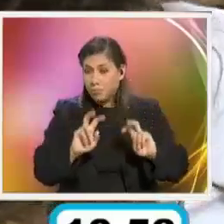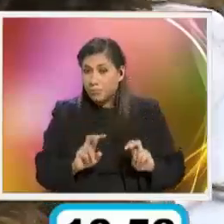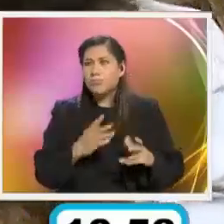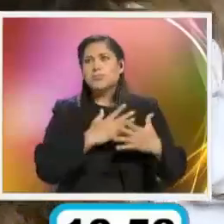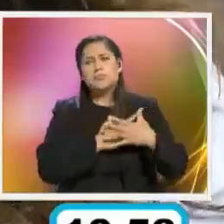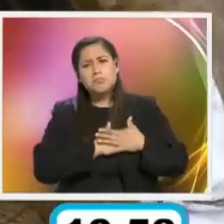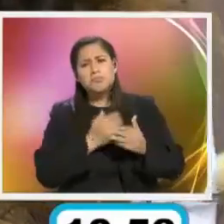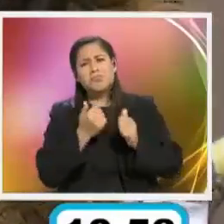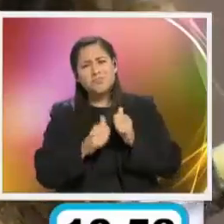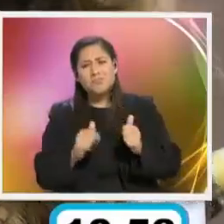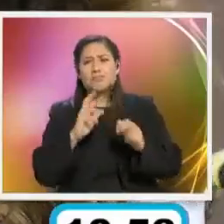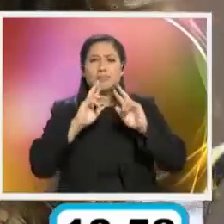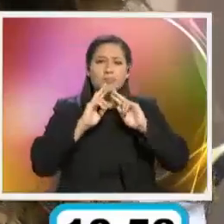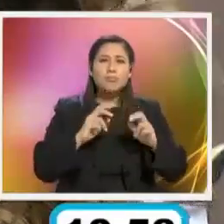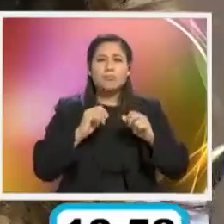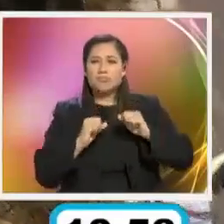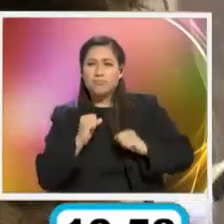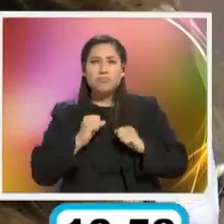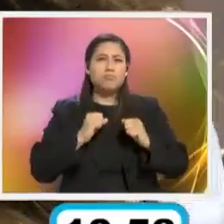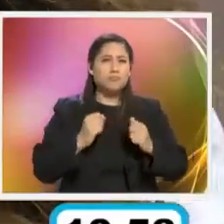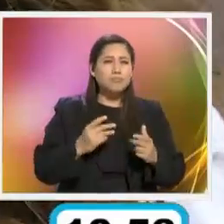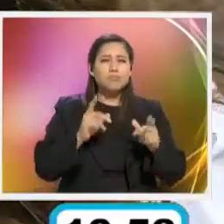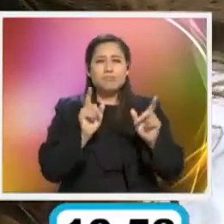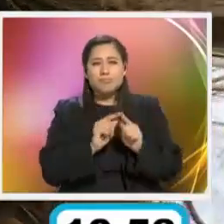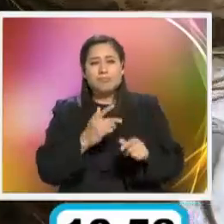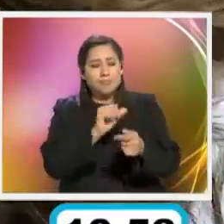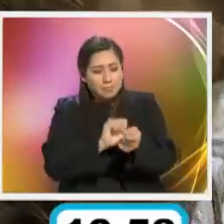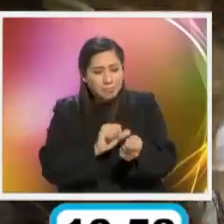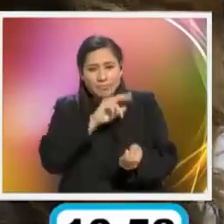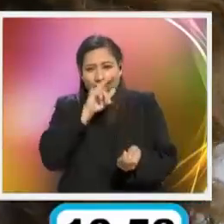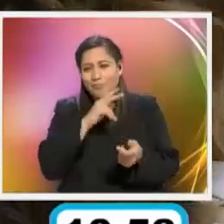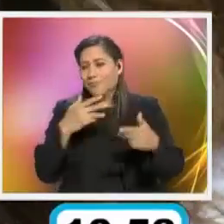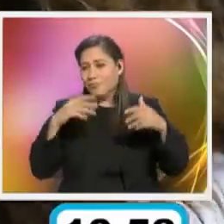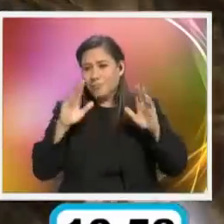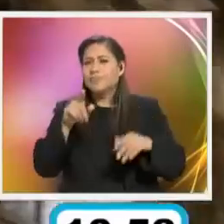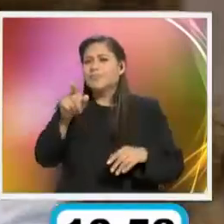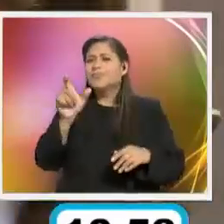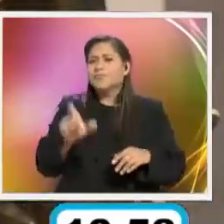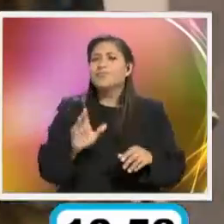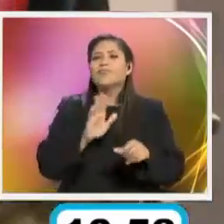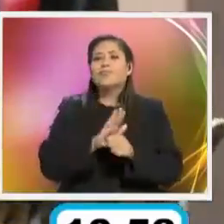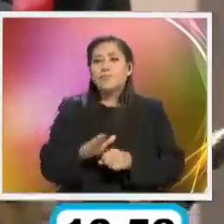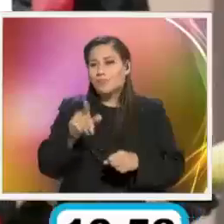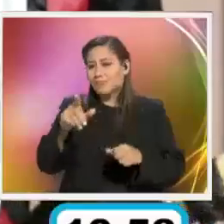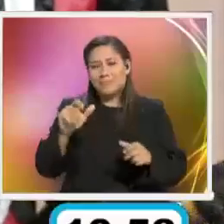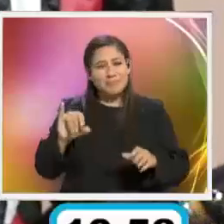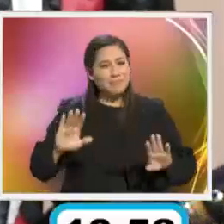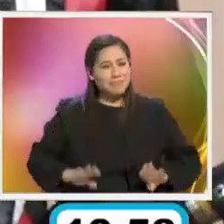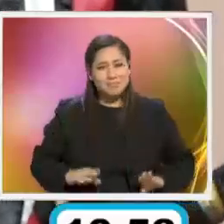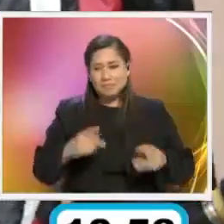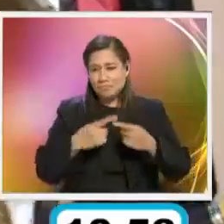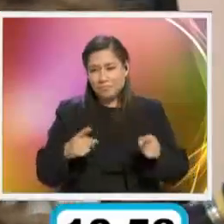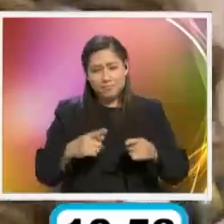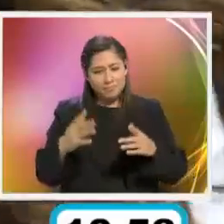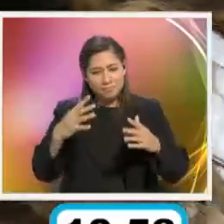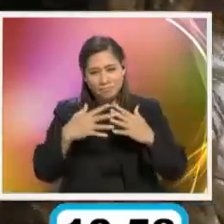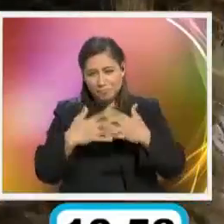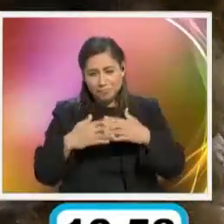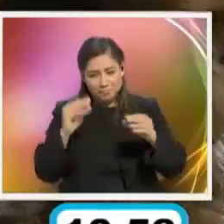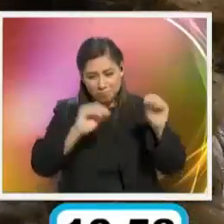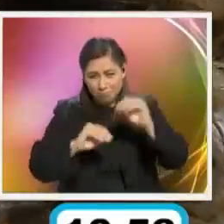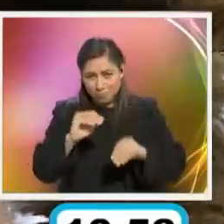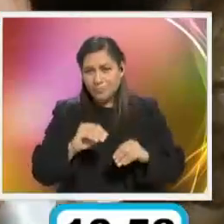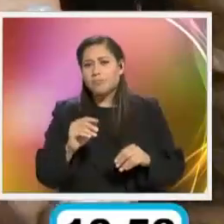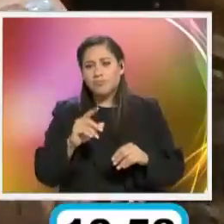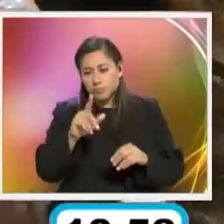de amor, desamor, rancheritas, movidas, baladas, cortavenas. Está ¿Cómo lo bastante eres bien tú? balanceado. Exacto. Versátil, ¿no? Exacto, está muy bien balanceado, se los